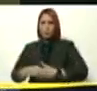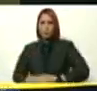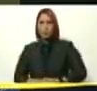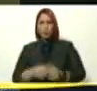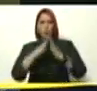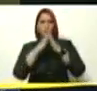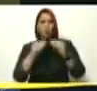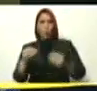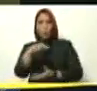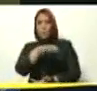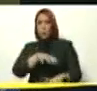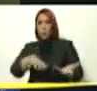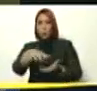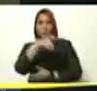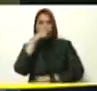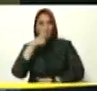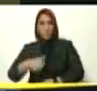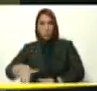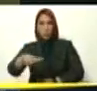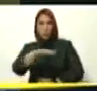todos los problemas del pueblo,